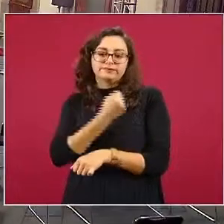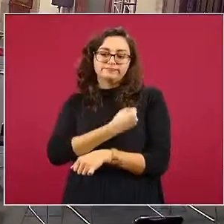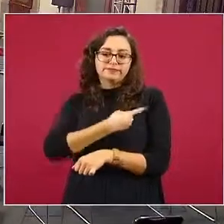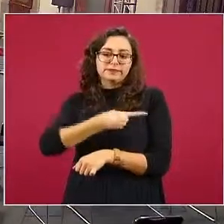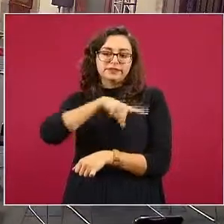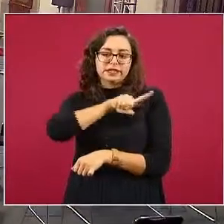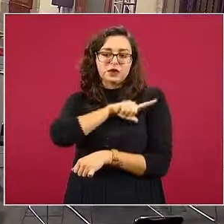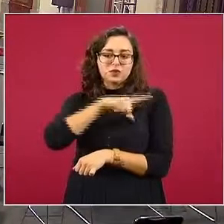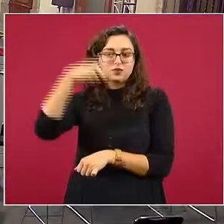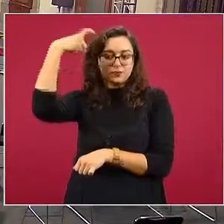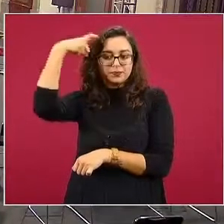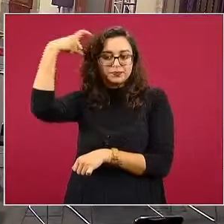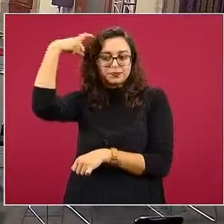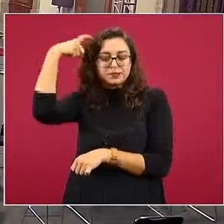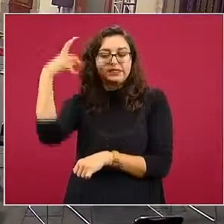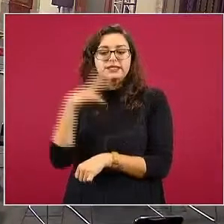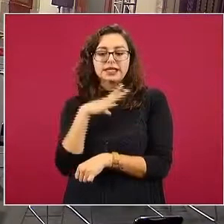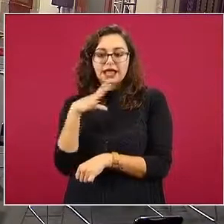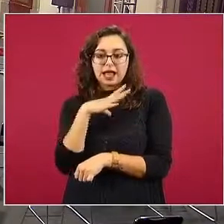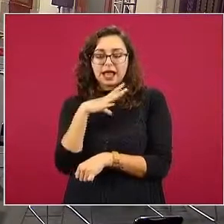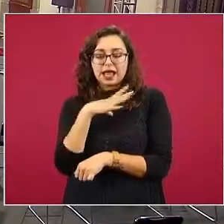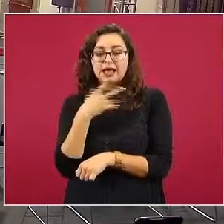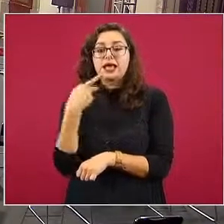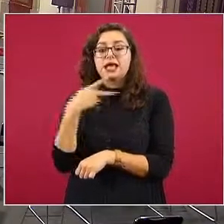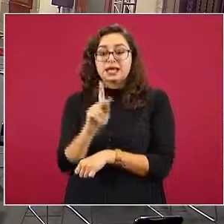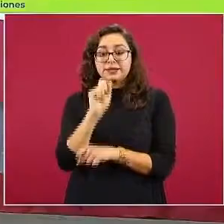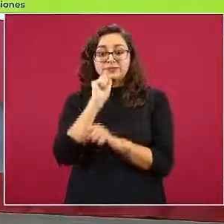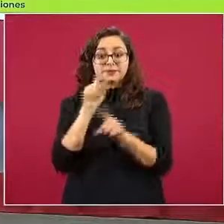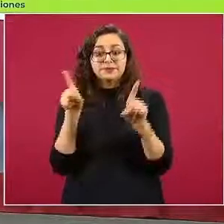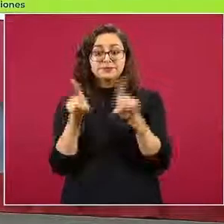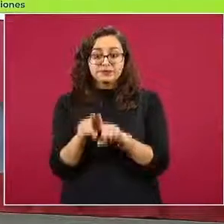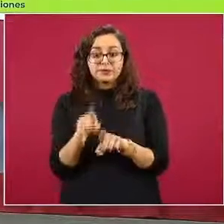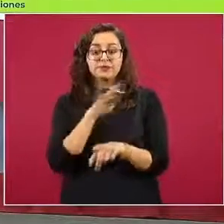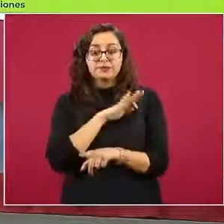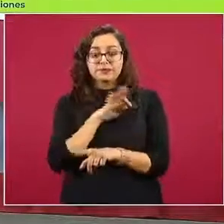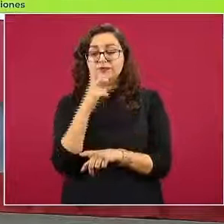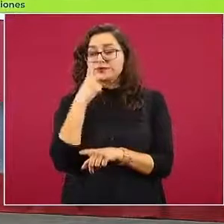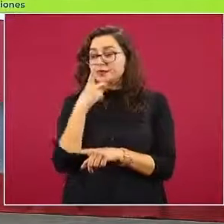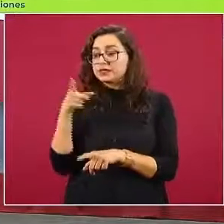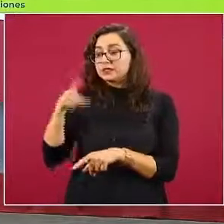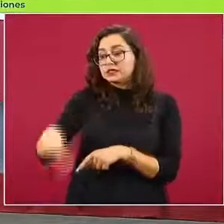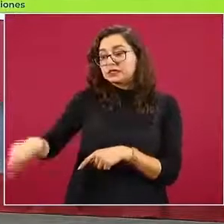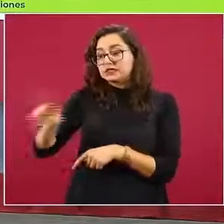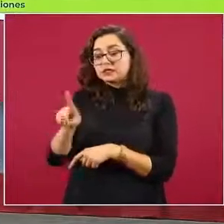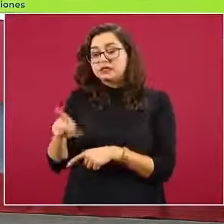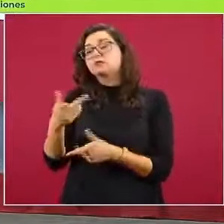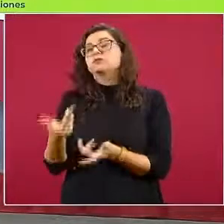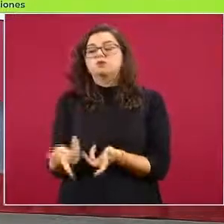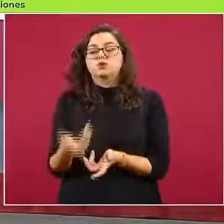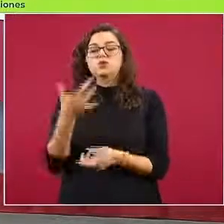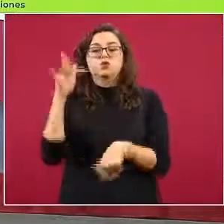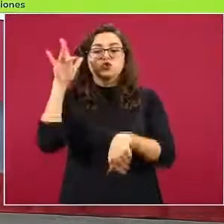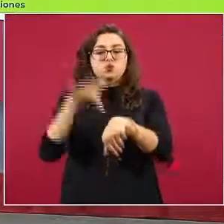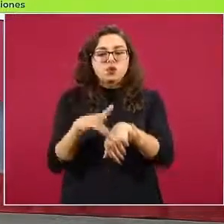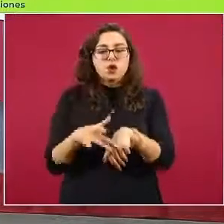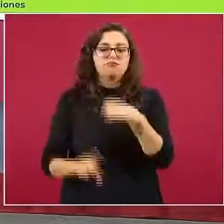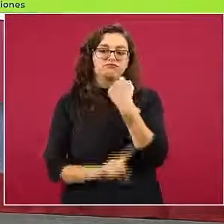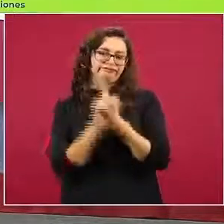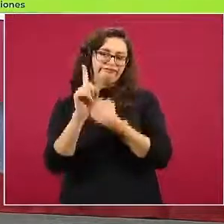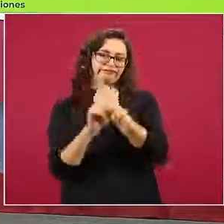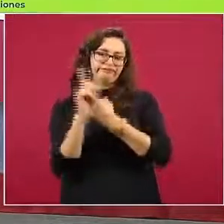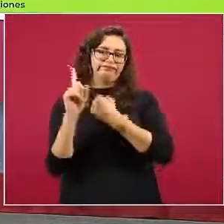salud mental. Pero no solamente hablemos de adicciones, hablemos del consumo problemático de sustancias y de los consumos que hay en la